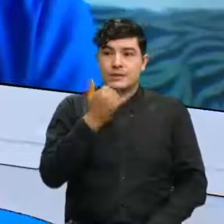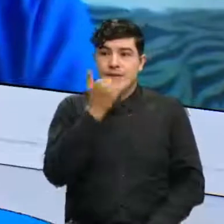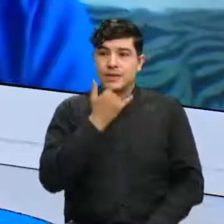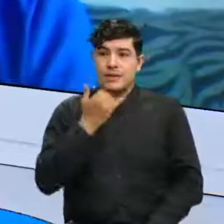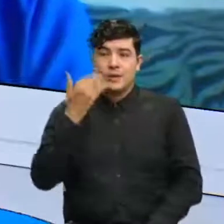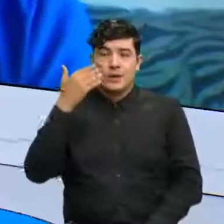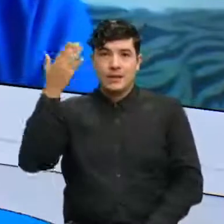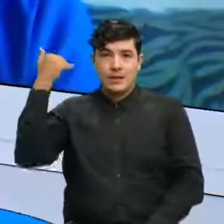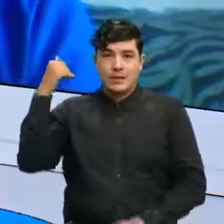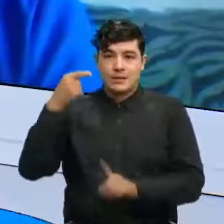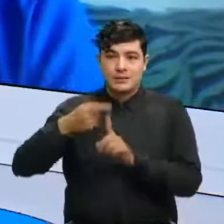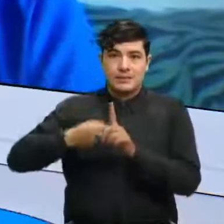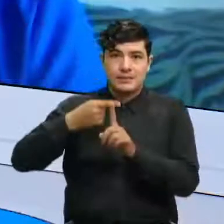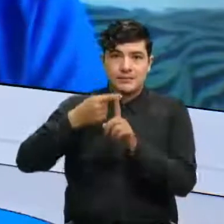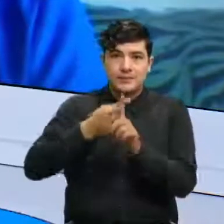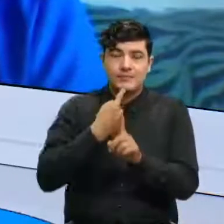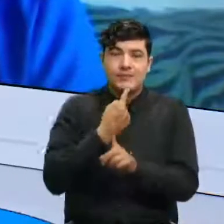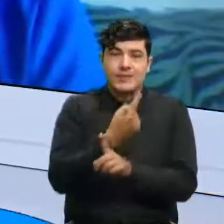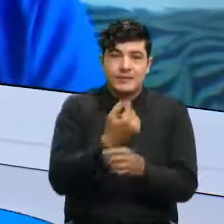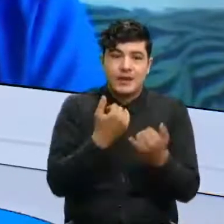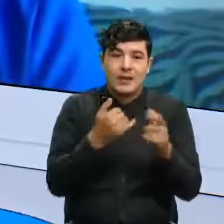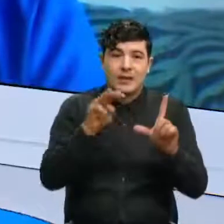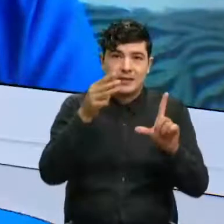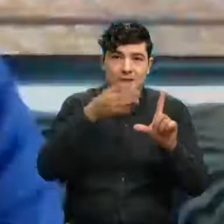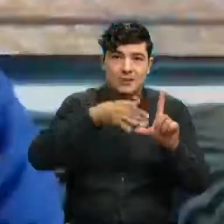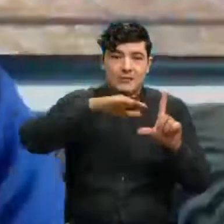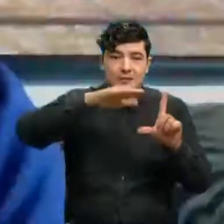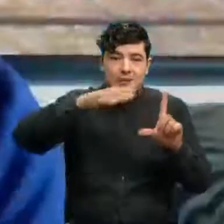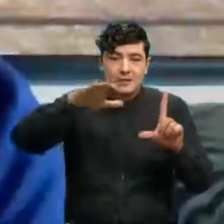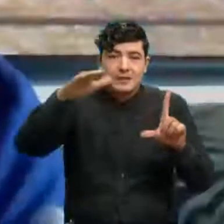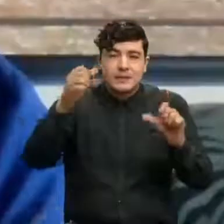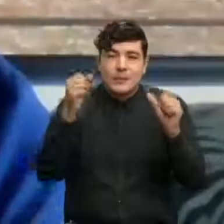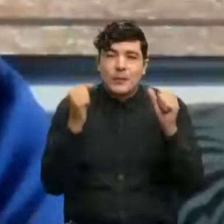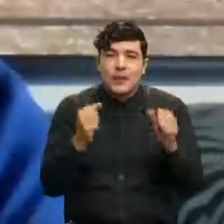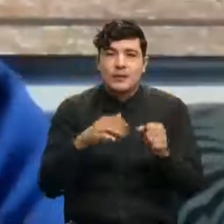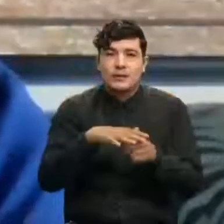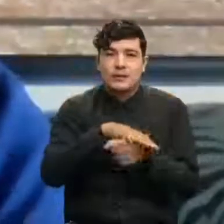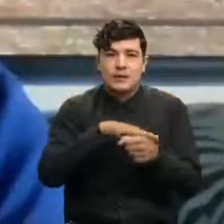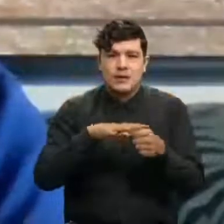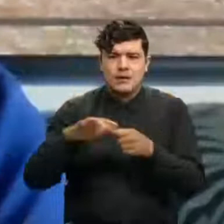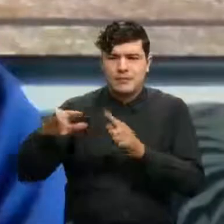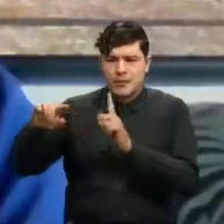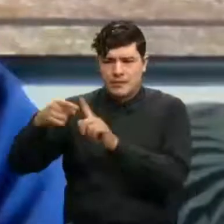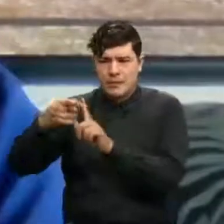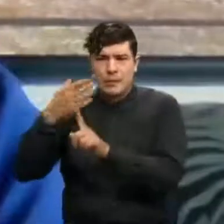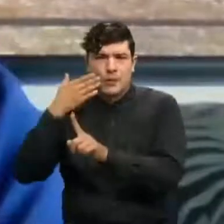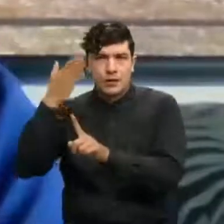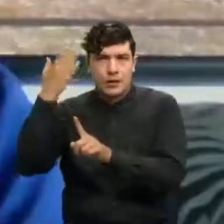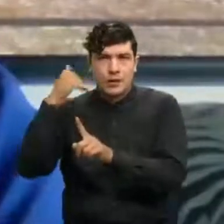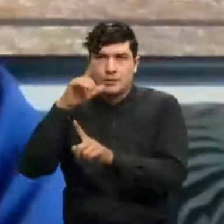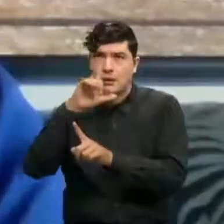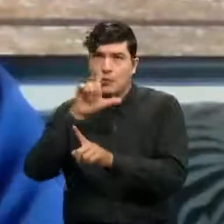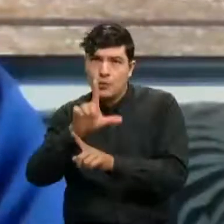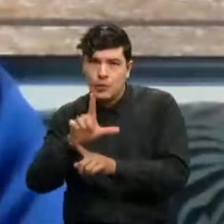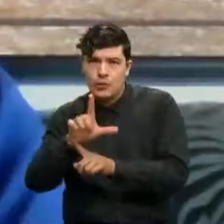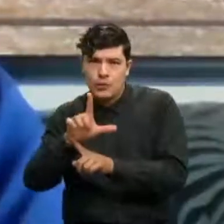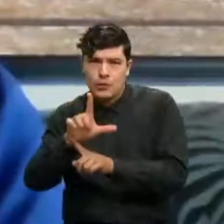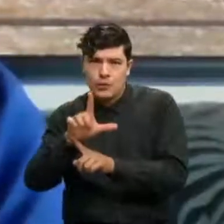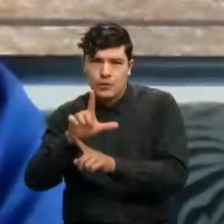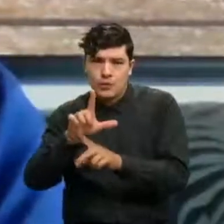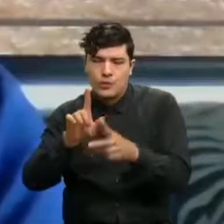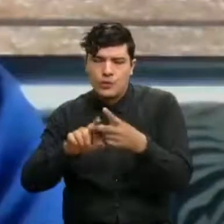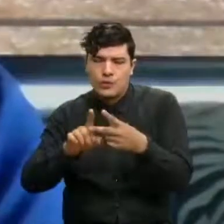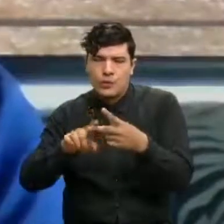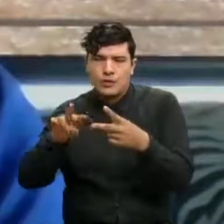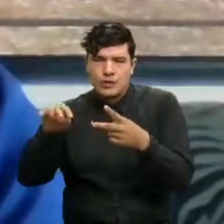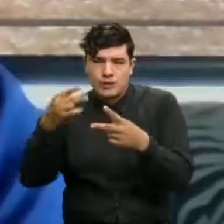hace meses cuando dijimos que íbamos a llegar a esta situación. Fíjense, el primer pico fue en julio, después de las vacaciones. El